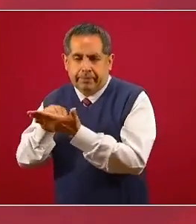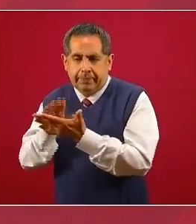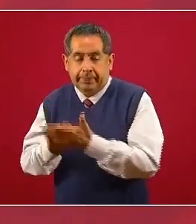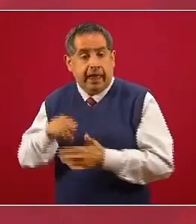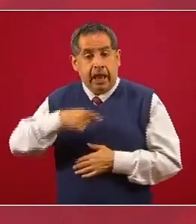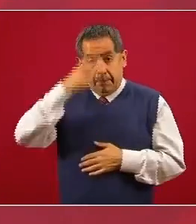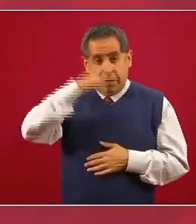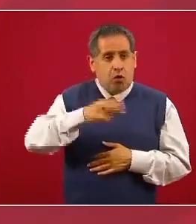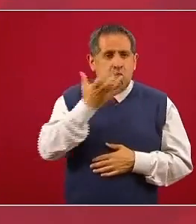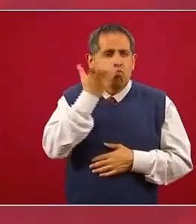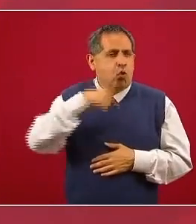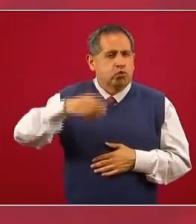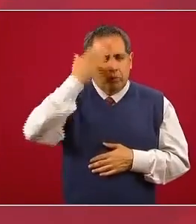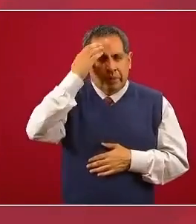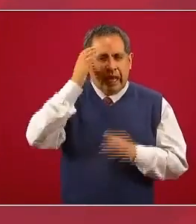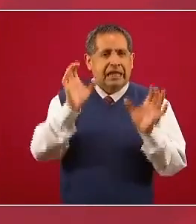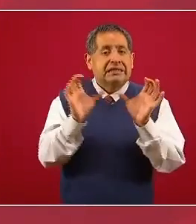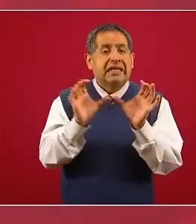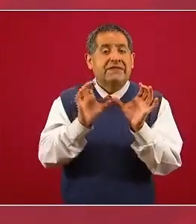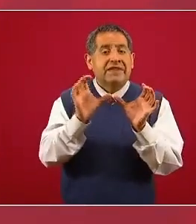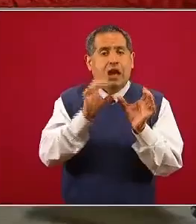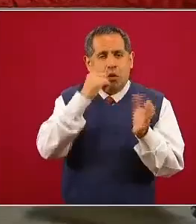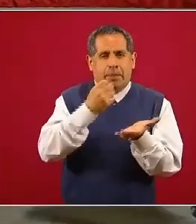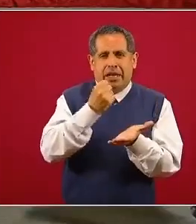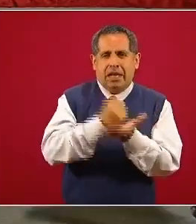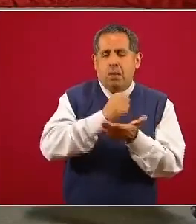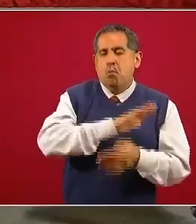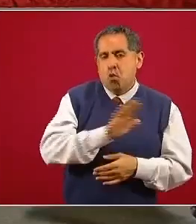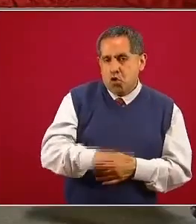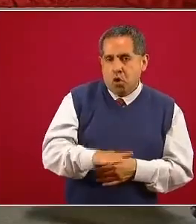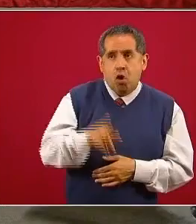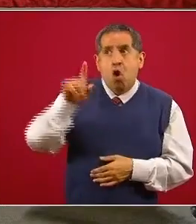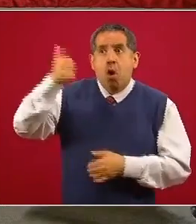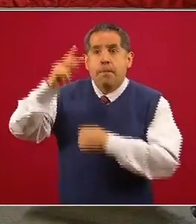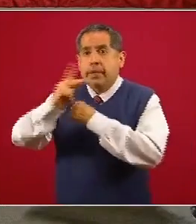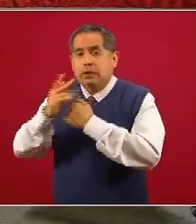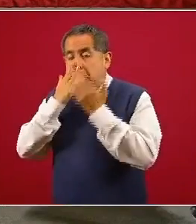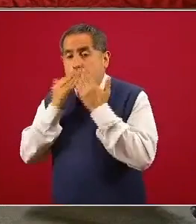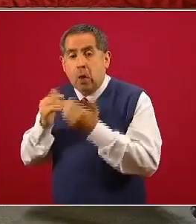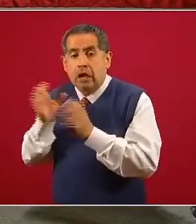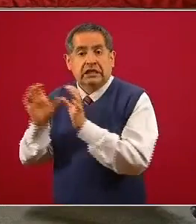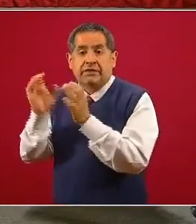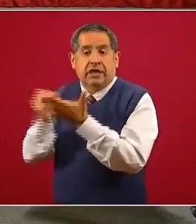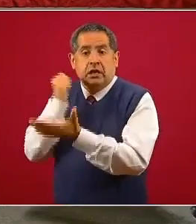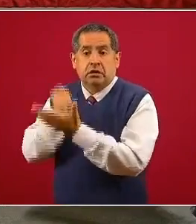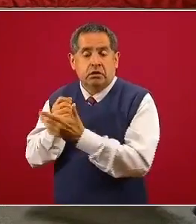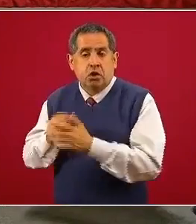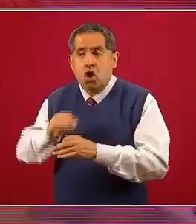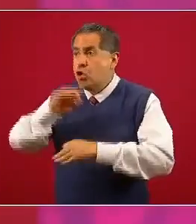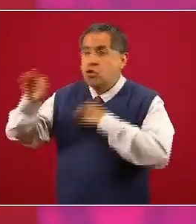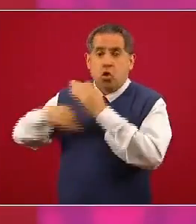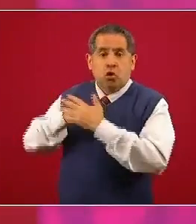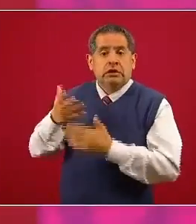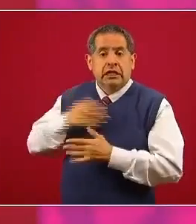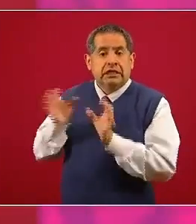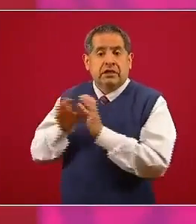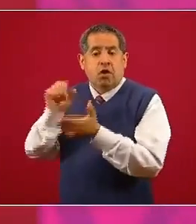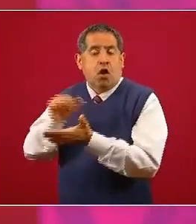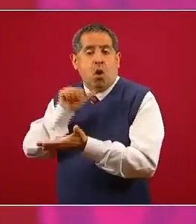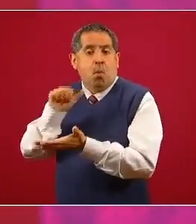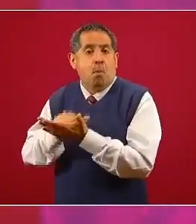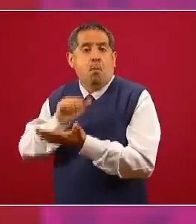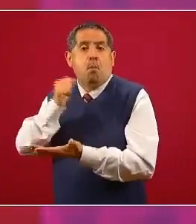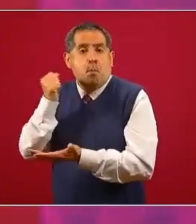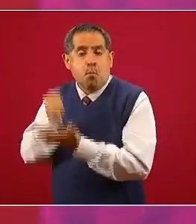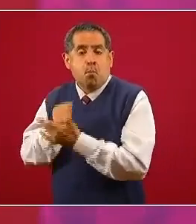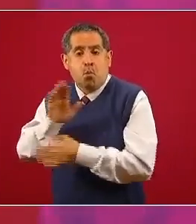el certificado de defunción, pero no todos los países tienen certificado de defunción. No crean que todos los países espontáneamente lo tienen. En